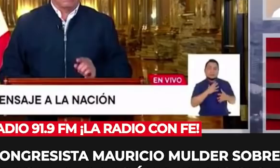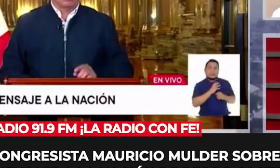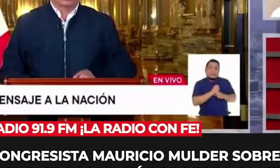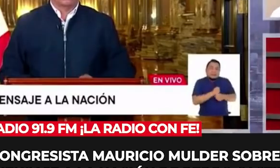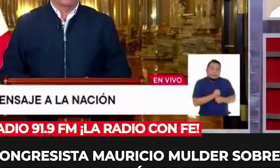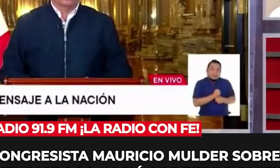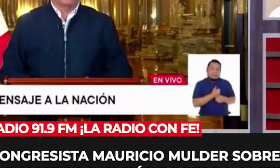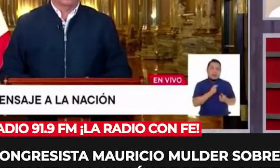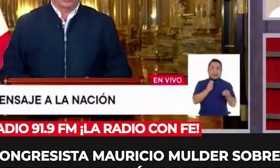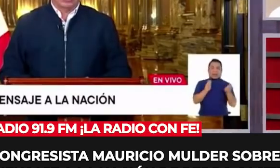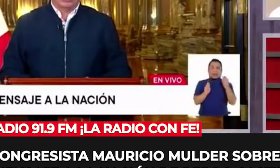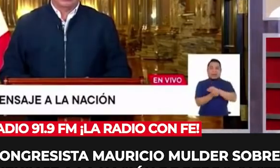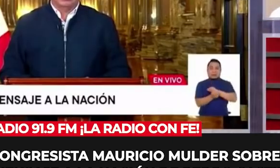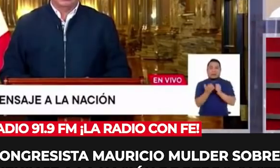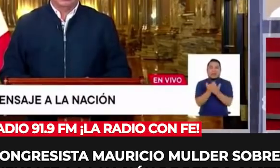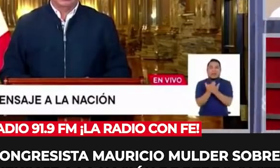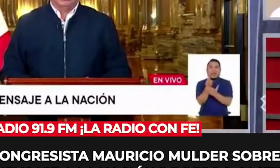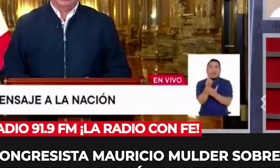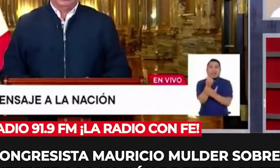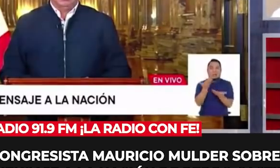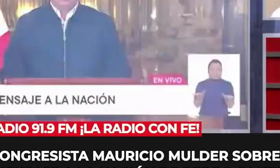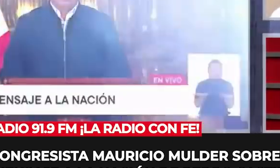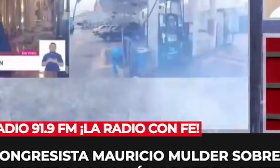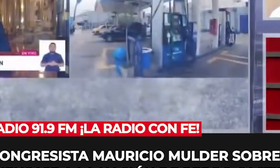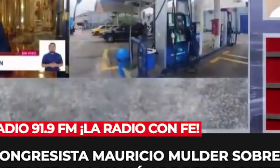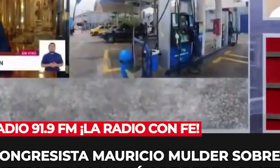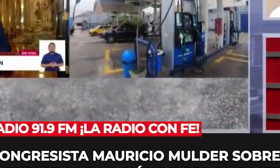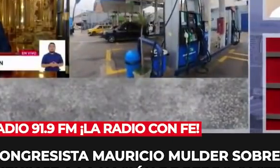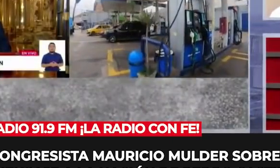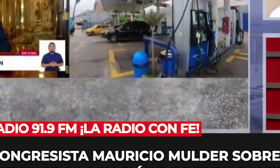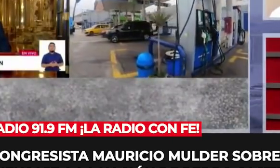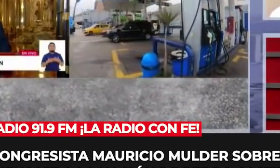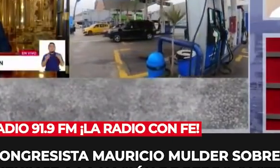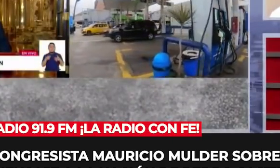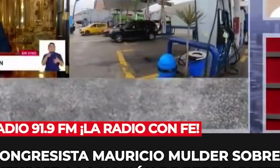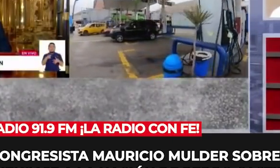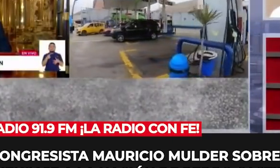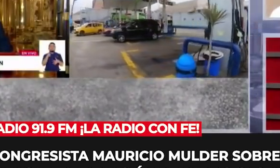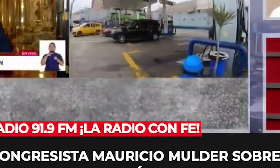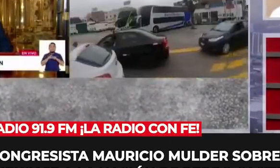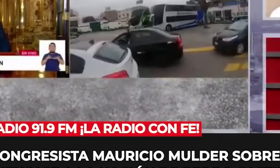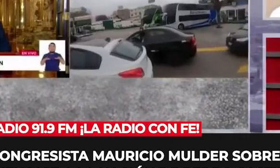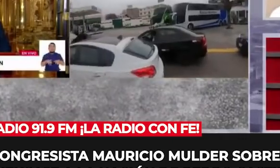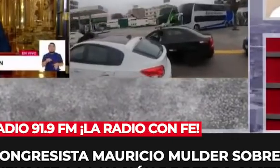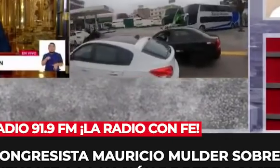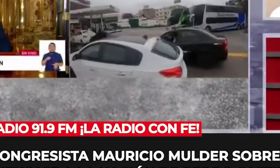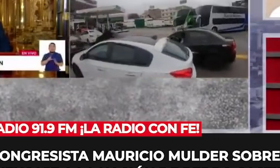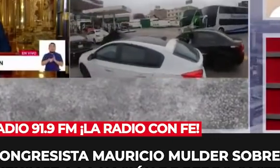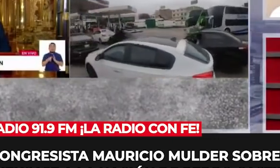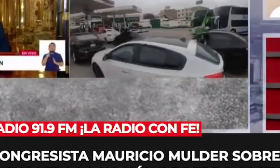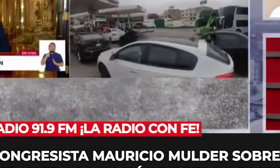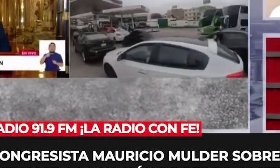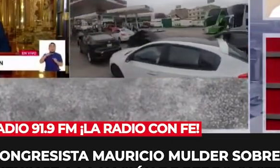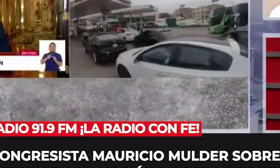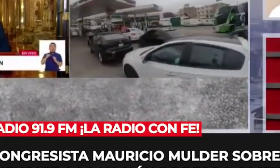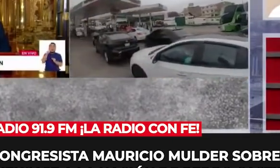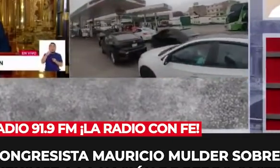Van a verse duplicado, triplicado, porque no hay producción que pueda cumplir